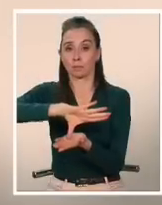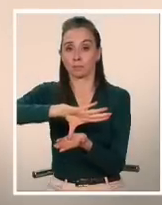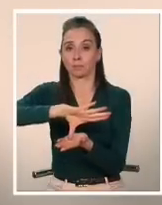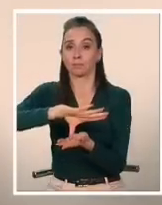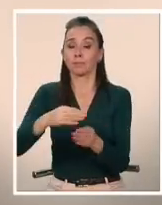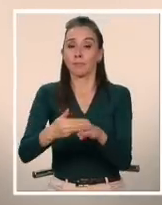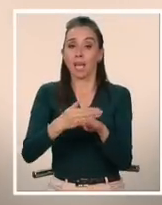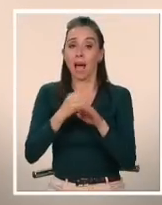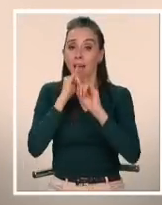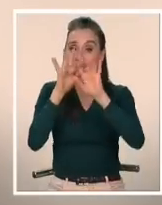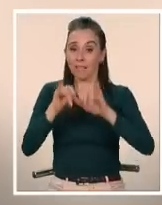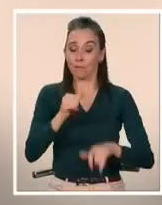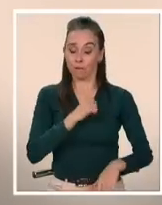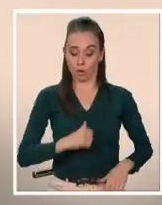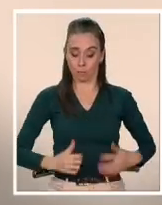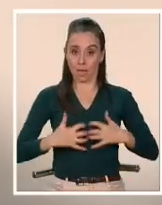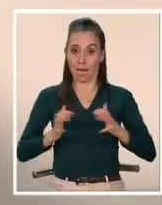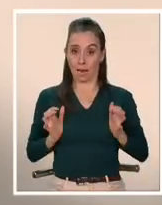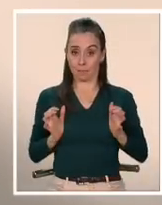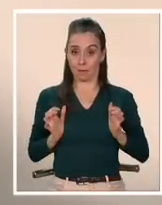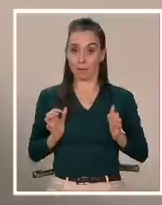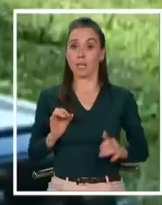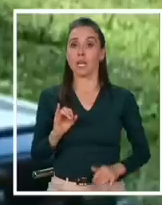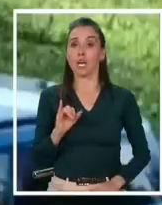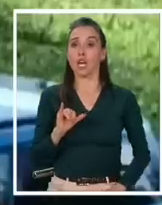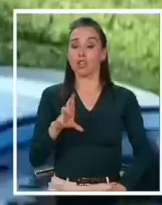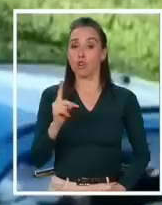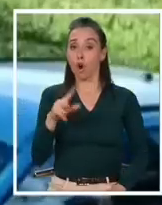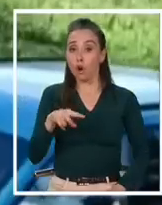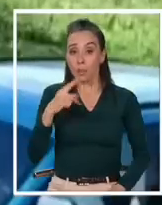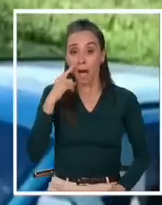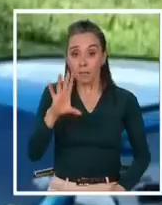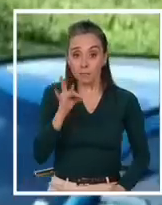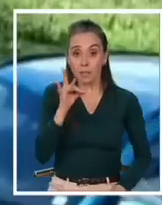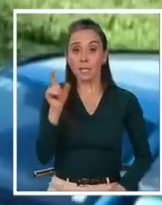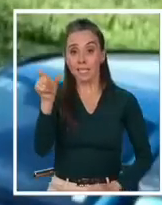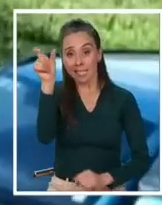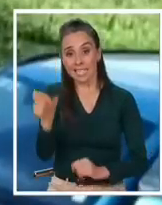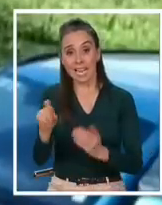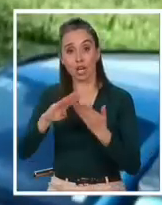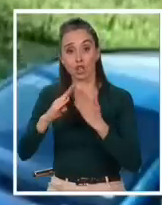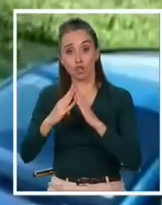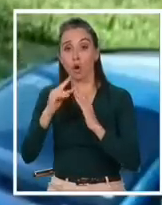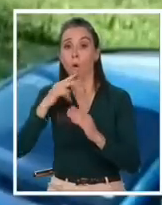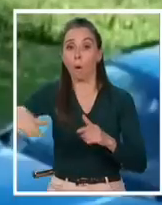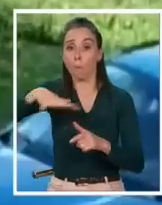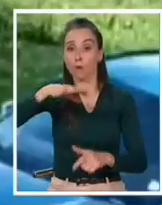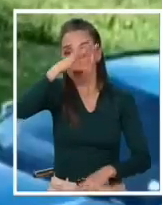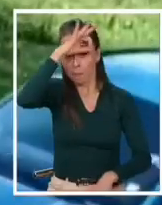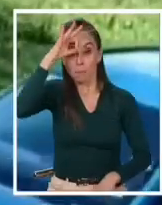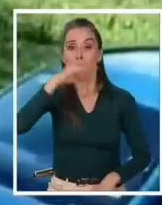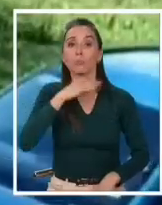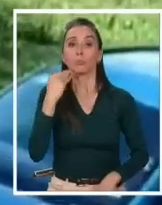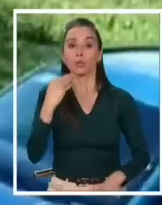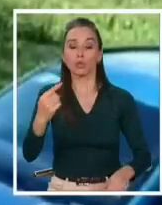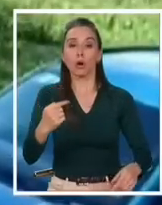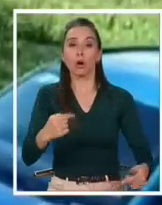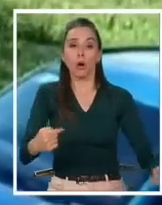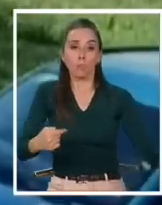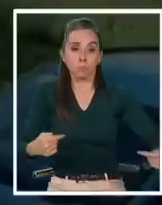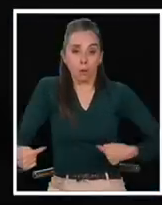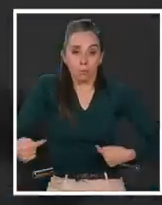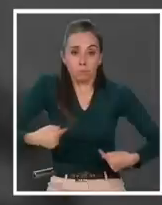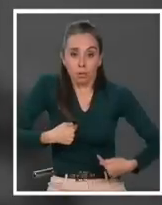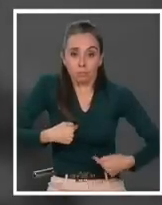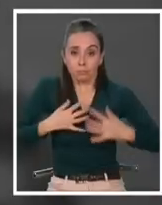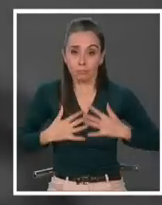El preinforme de la autopsia a Jordan Yempi Machacán arrojó que el comunero mapuche murió por un traumatismo torácico por arma